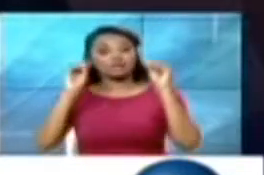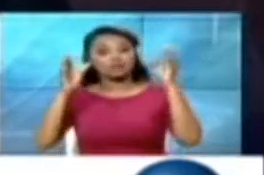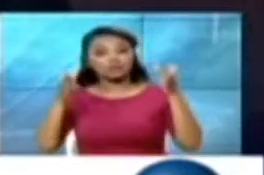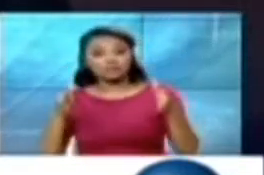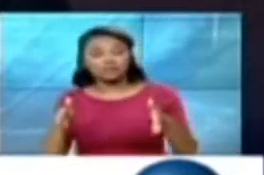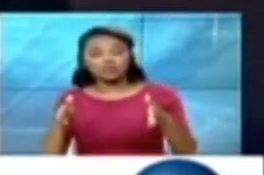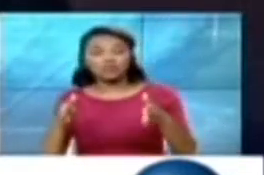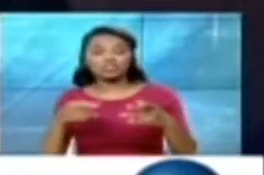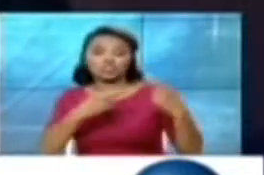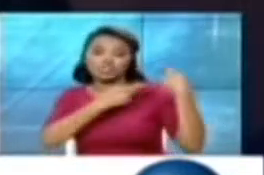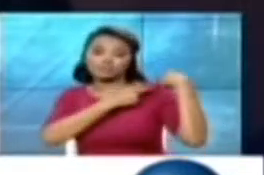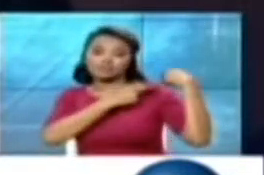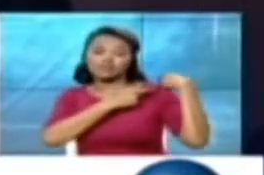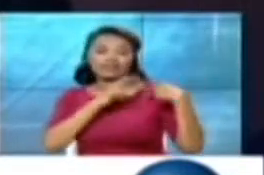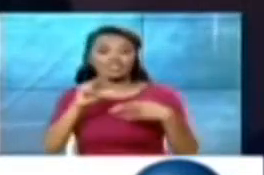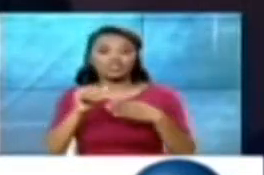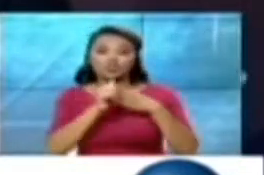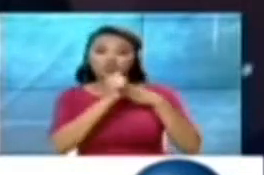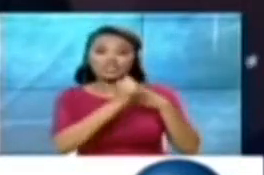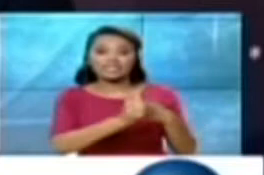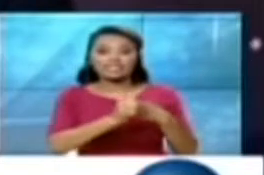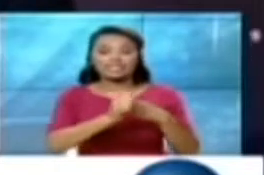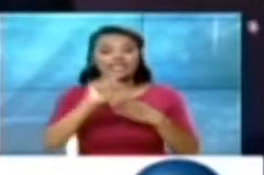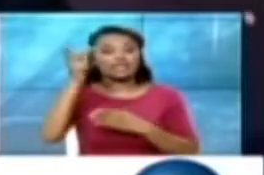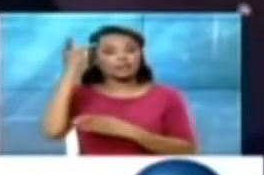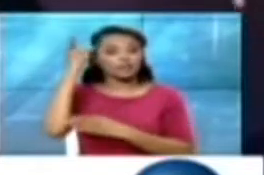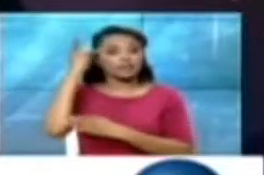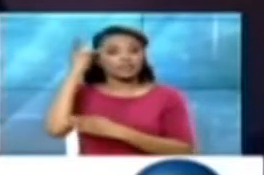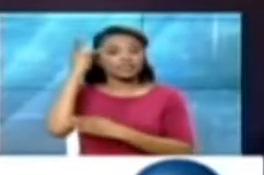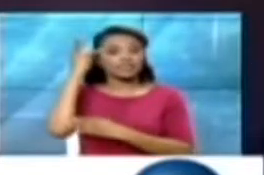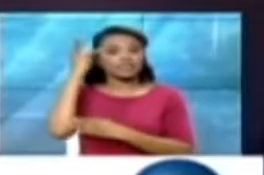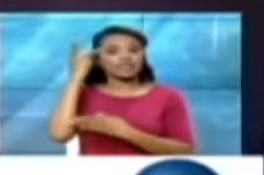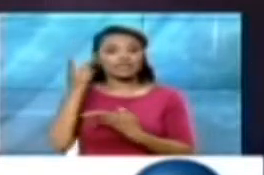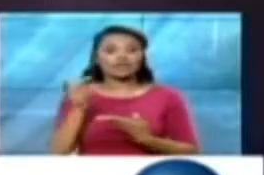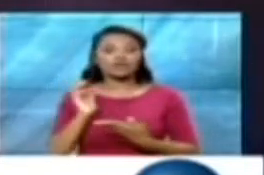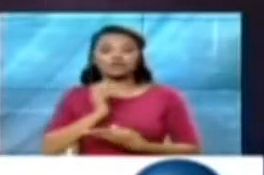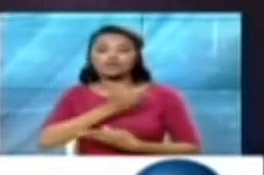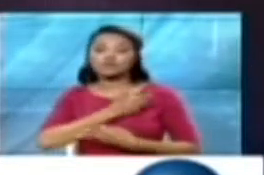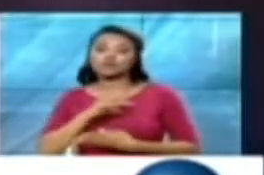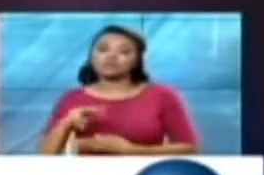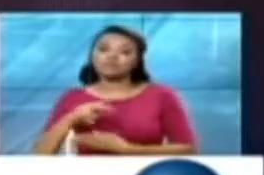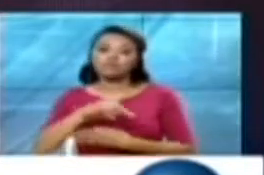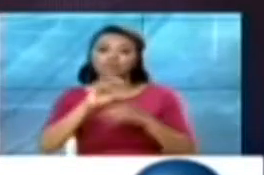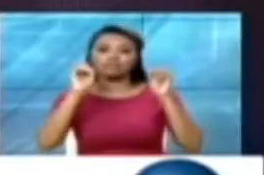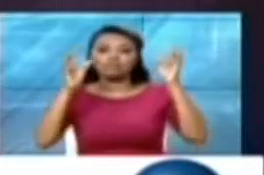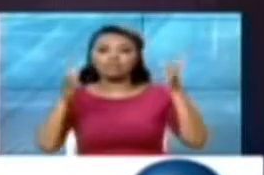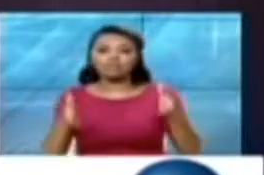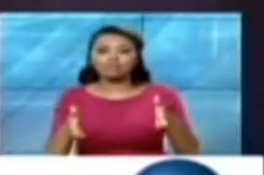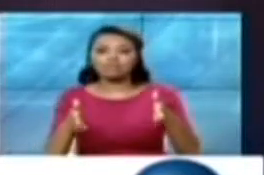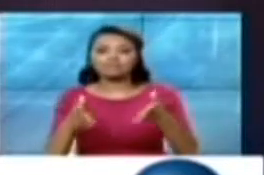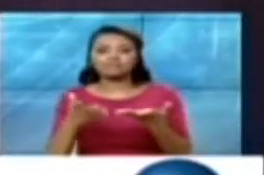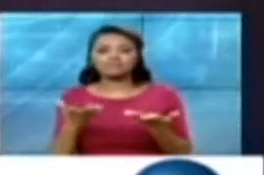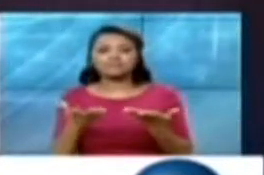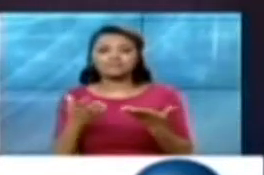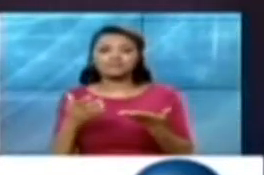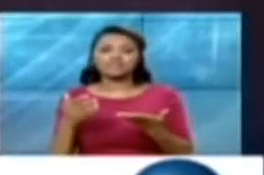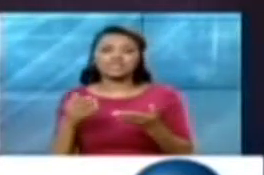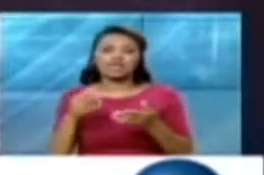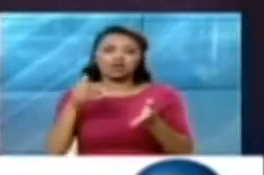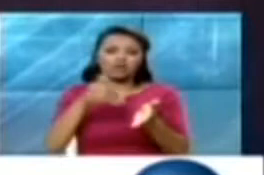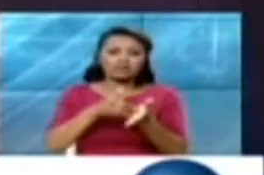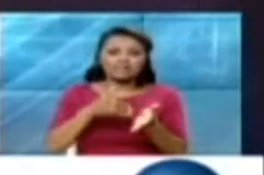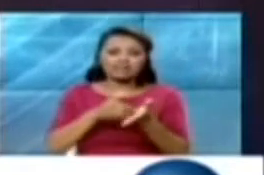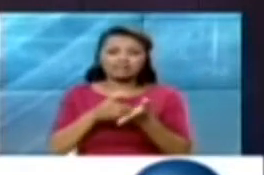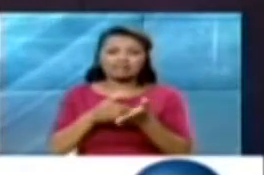responsables y no los que dirigen la política pública. Nuestros compañeros docentes no van a volver a ser